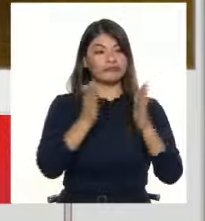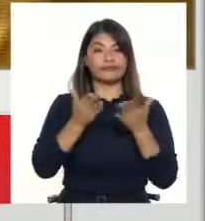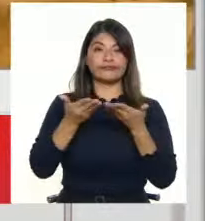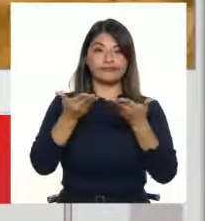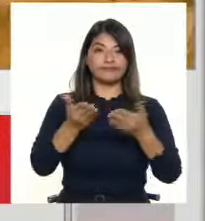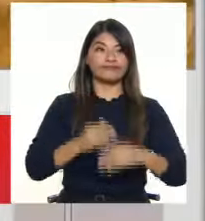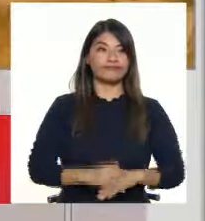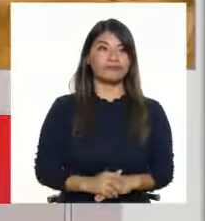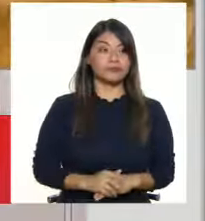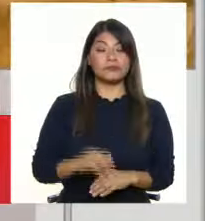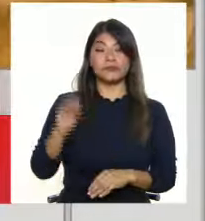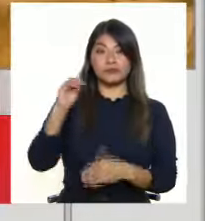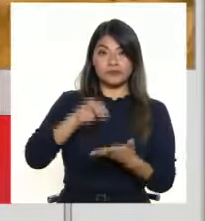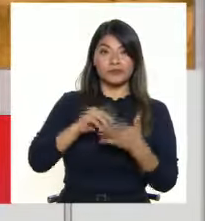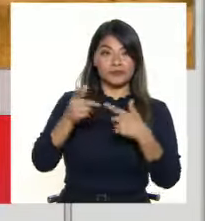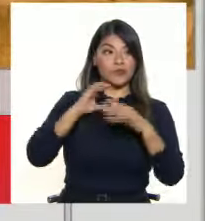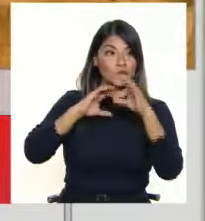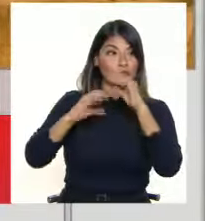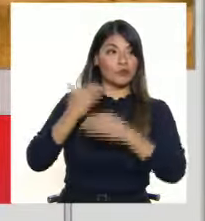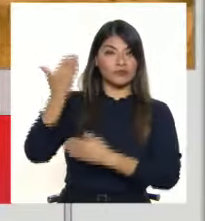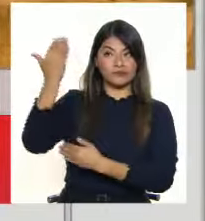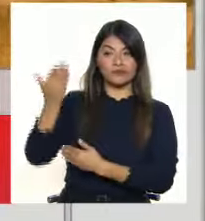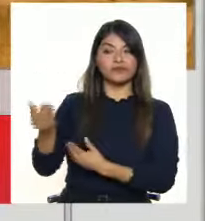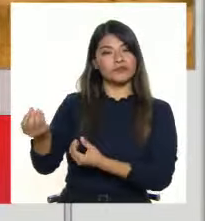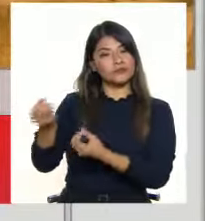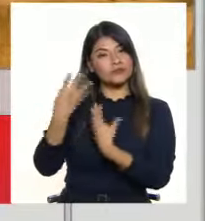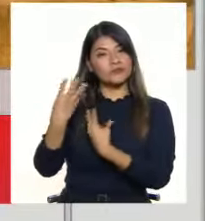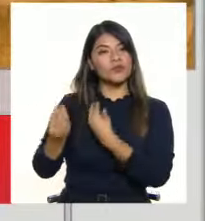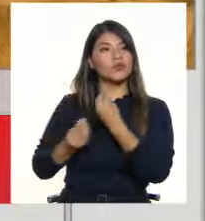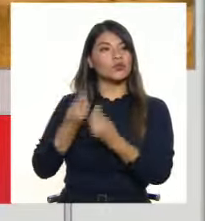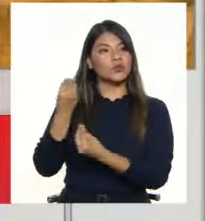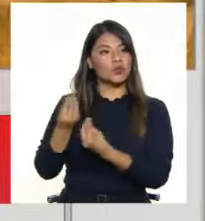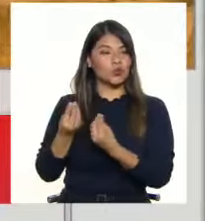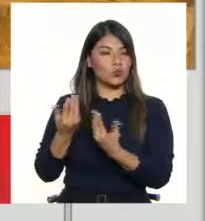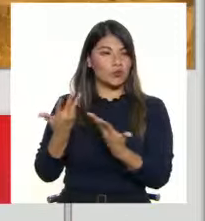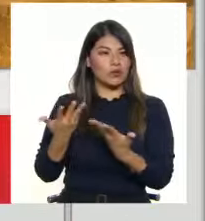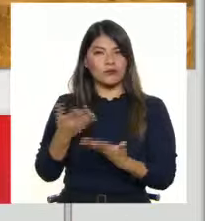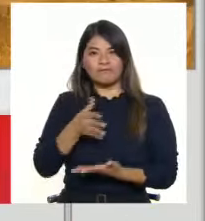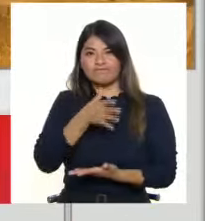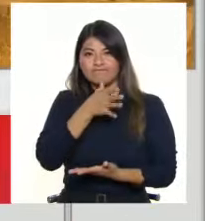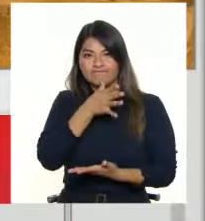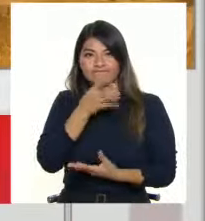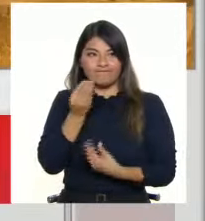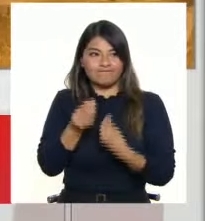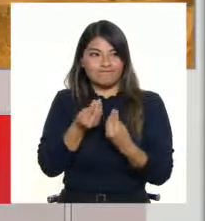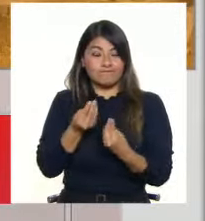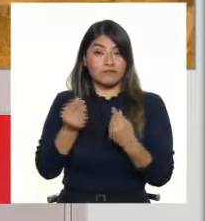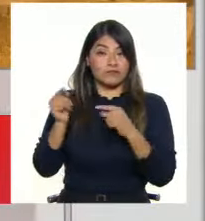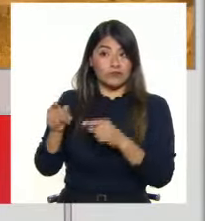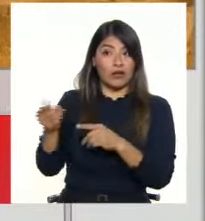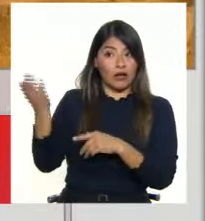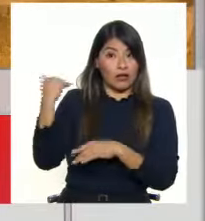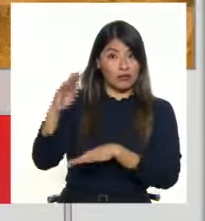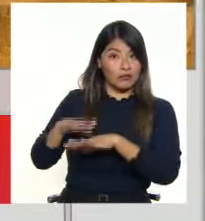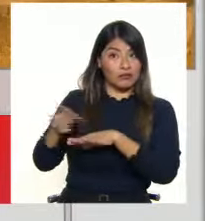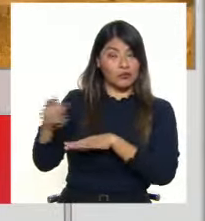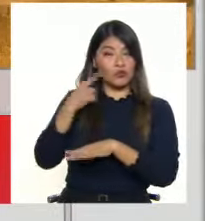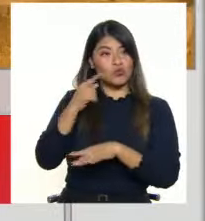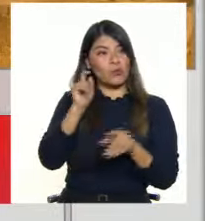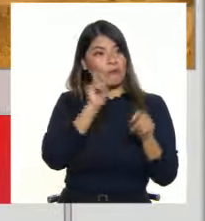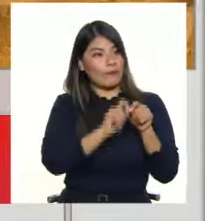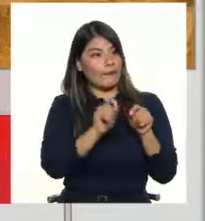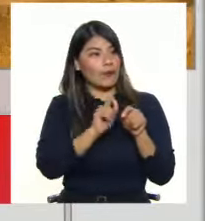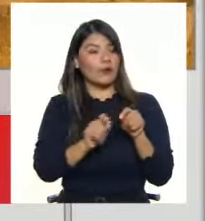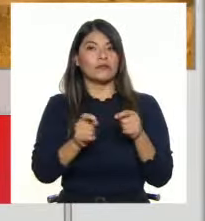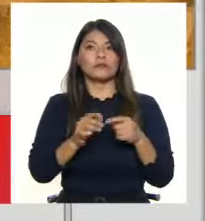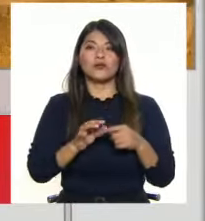levantar. Vamos a conversar con Brandon para que nos cuente más detalles de cómo así ocurrió esto. Si recibías algún tipo de amenazas también